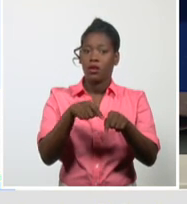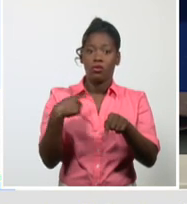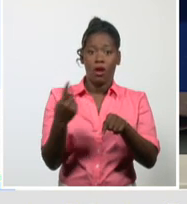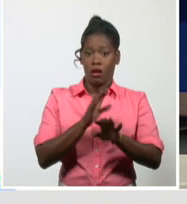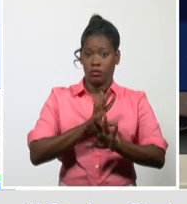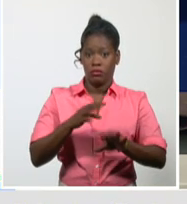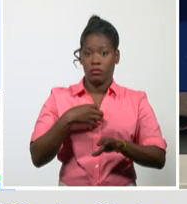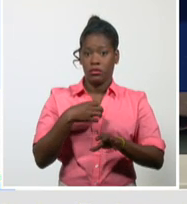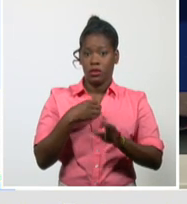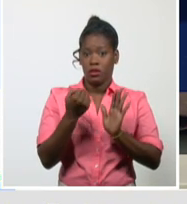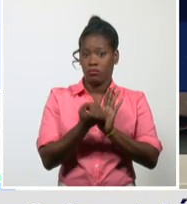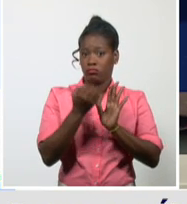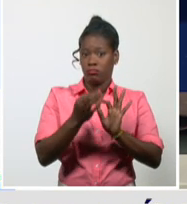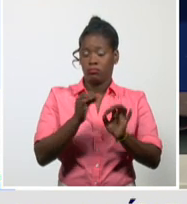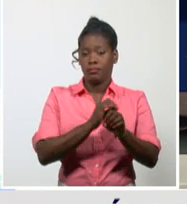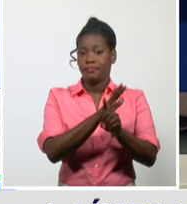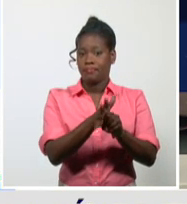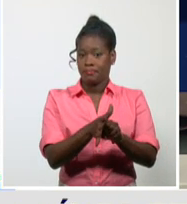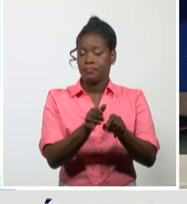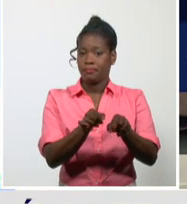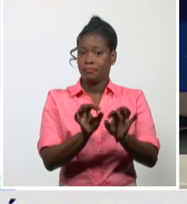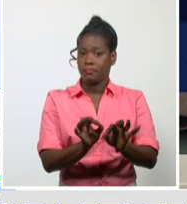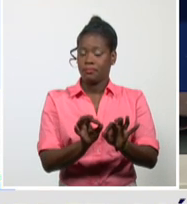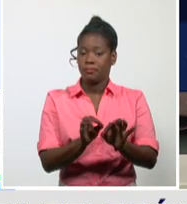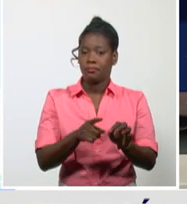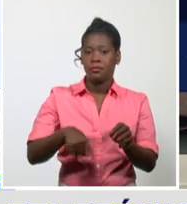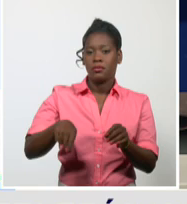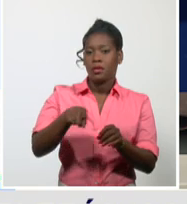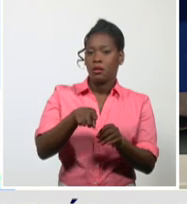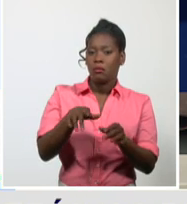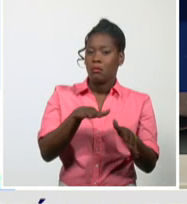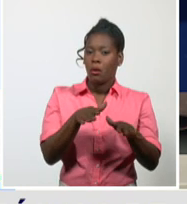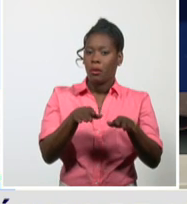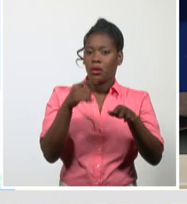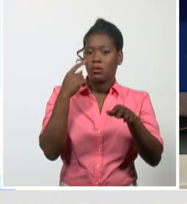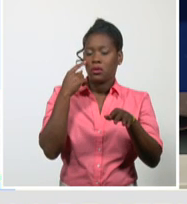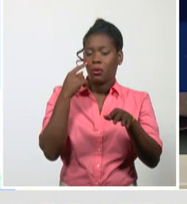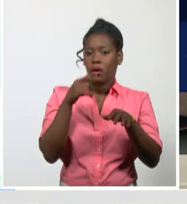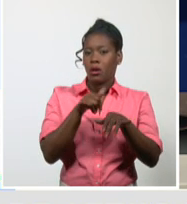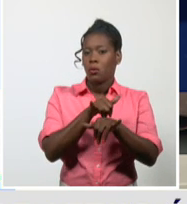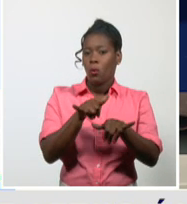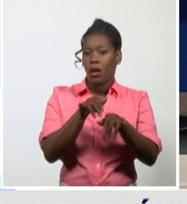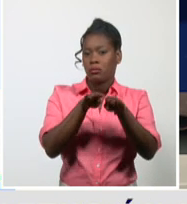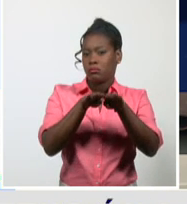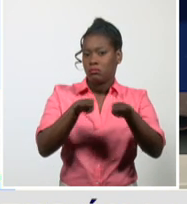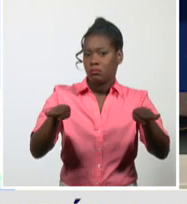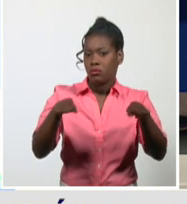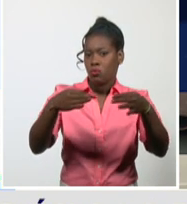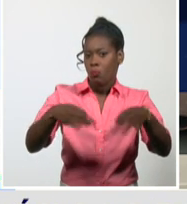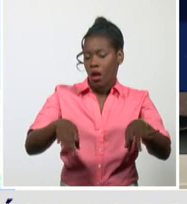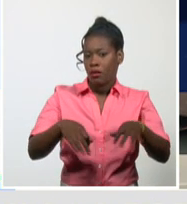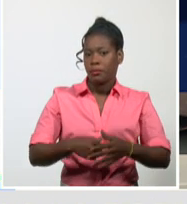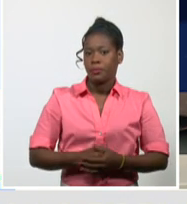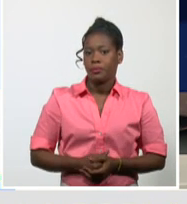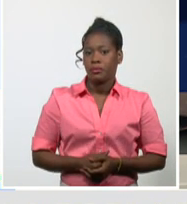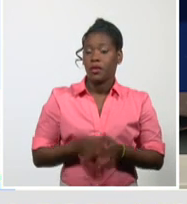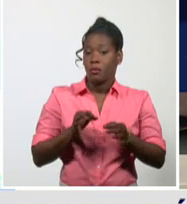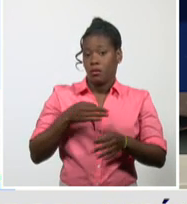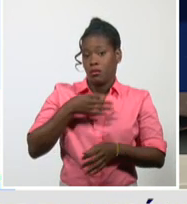la enfermedad COVID-19, presentan una evolución clínica estable. Como dije